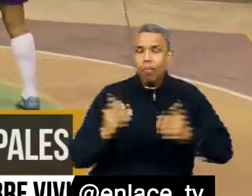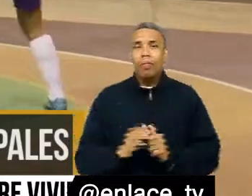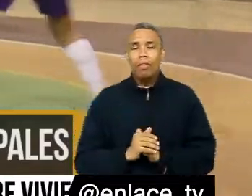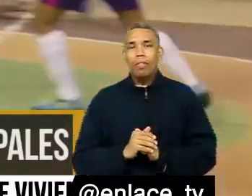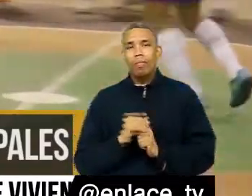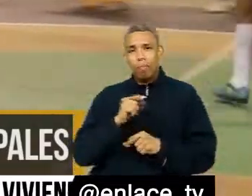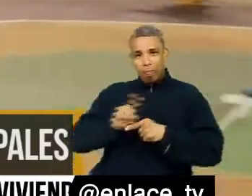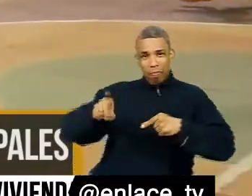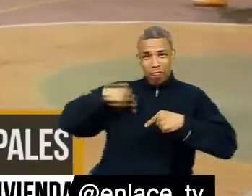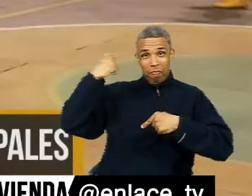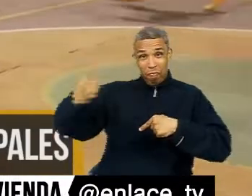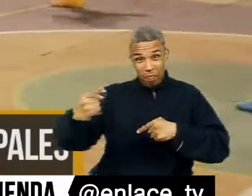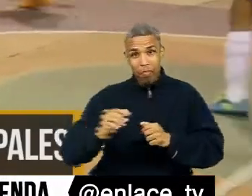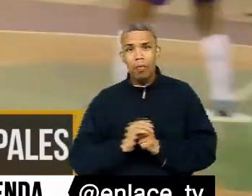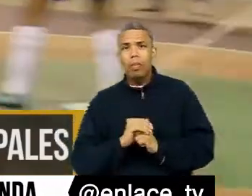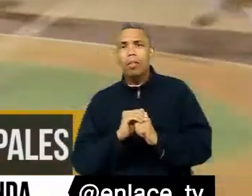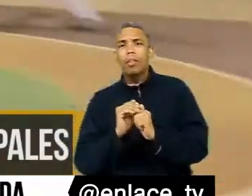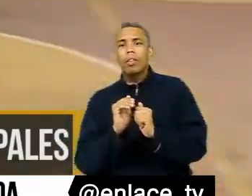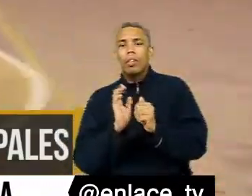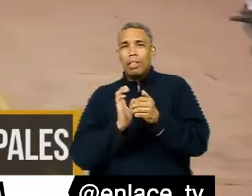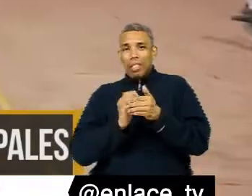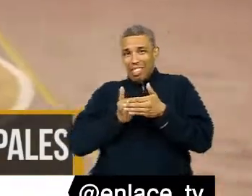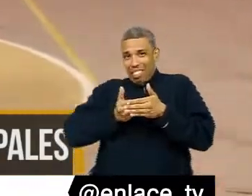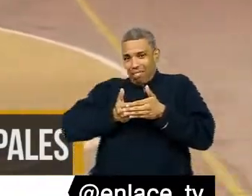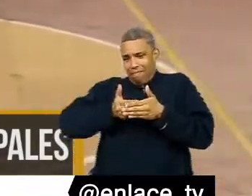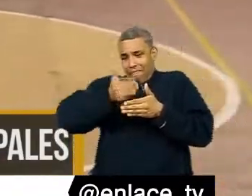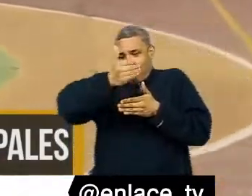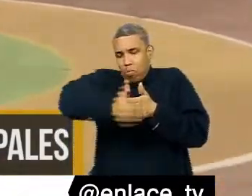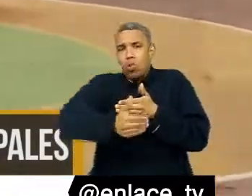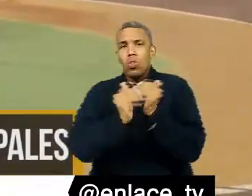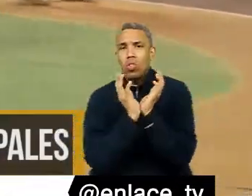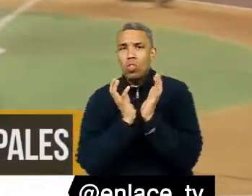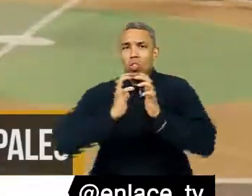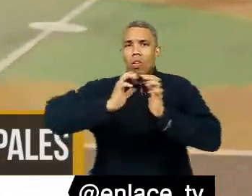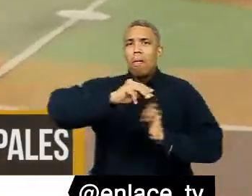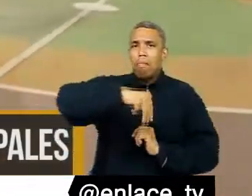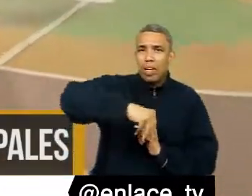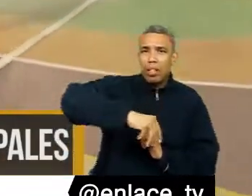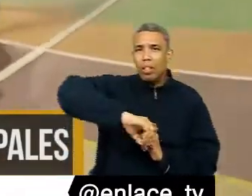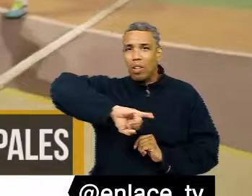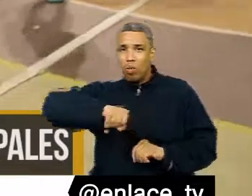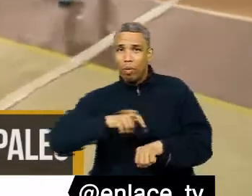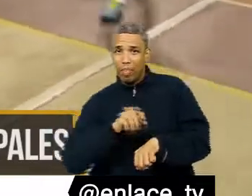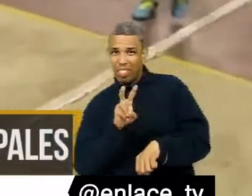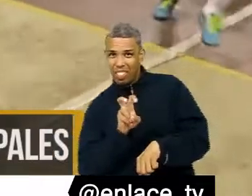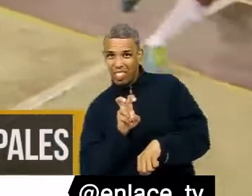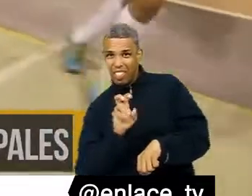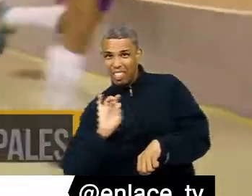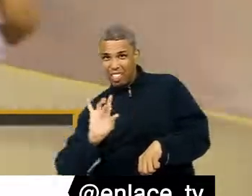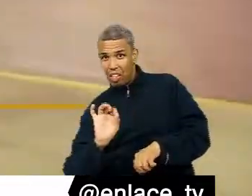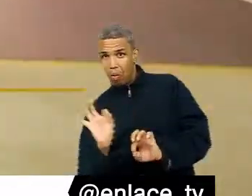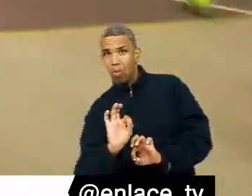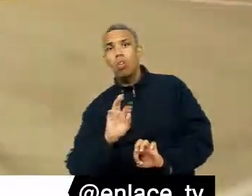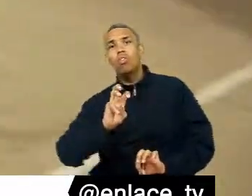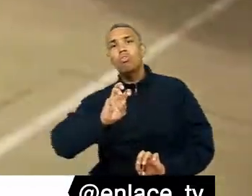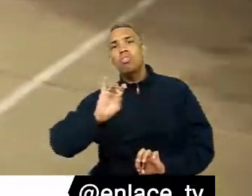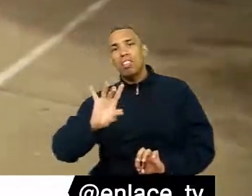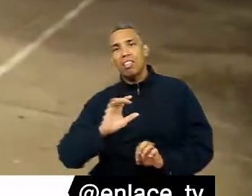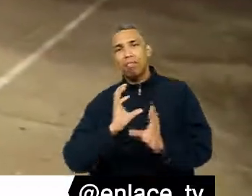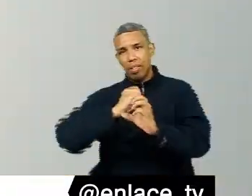próxima semana entrarán en la segunda ronda de muerte en Aguas Claras los días martes y jueves a las 7 y 15 y 8 y 15 de la